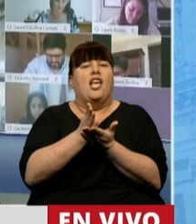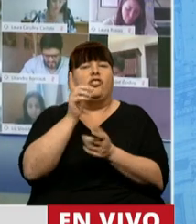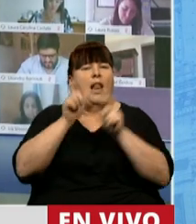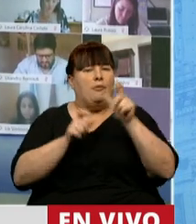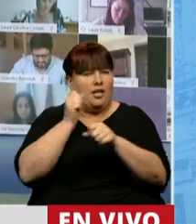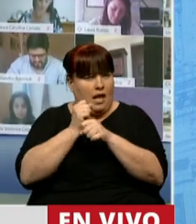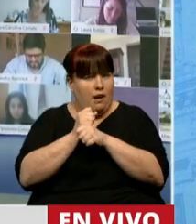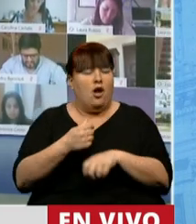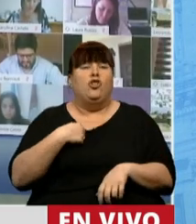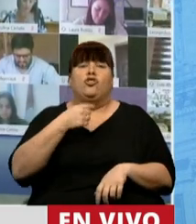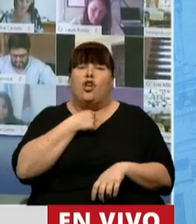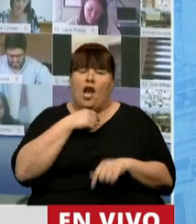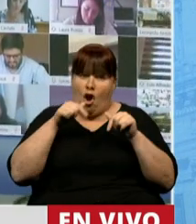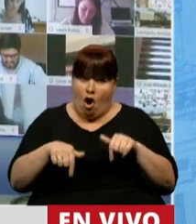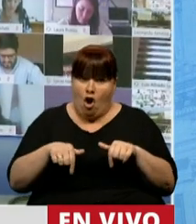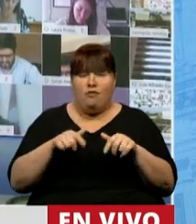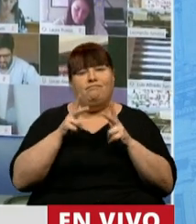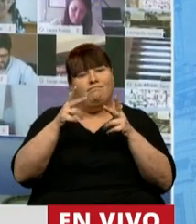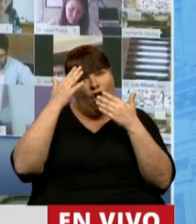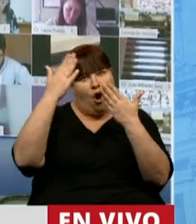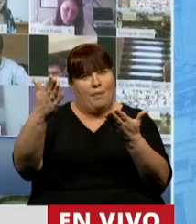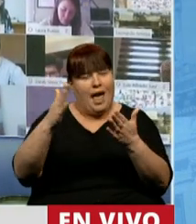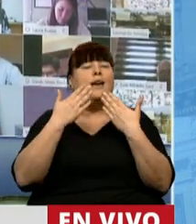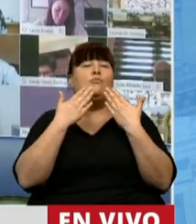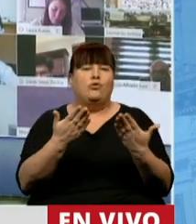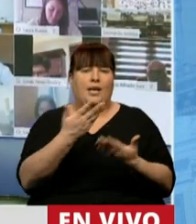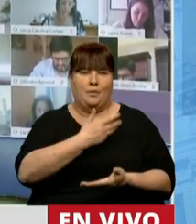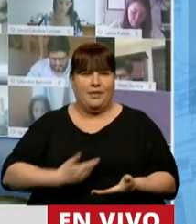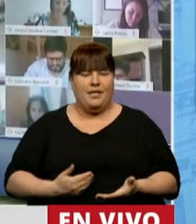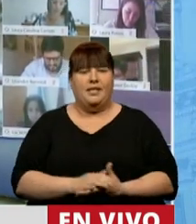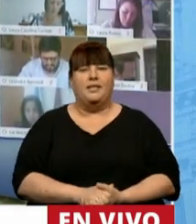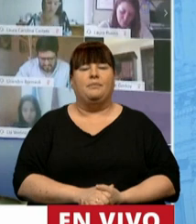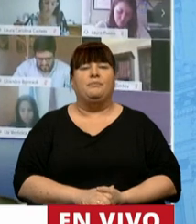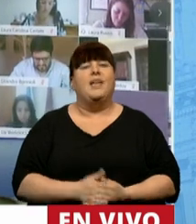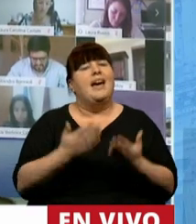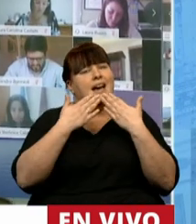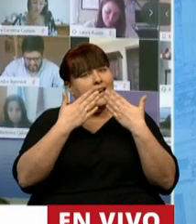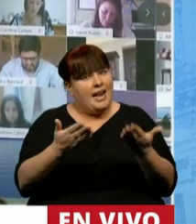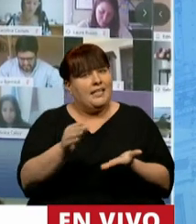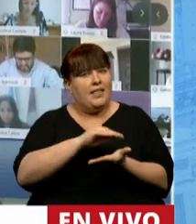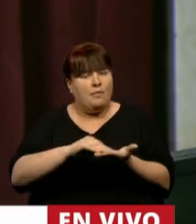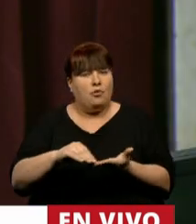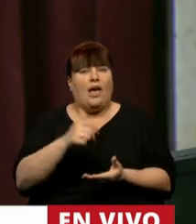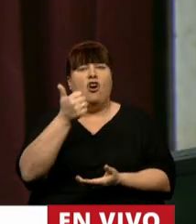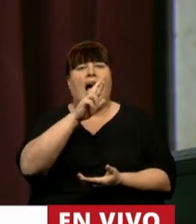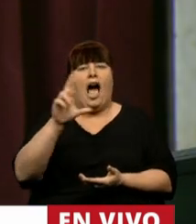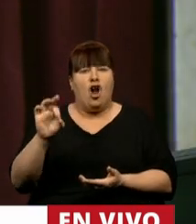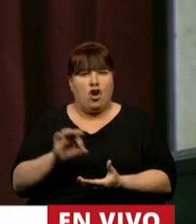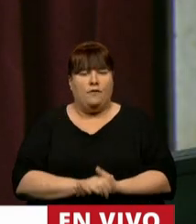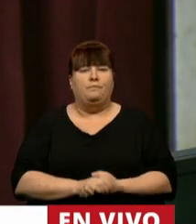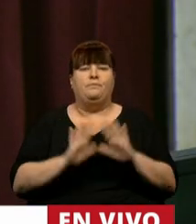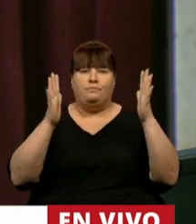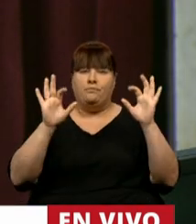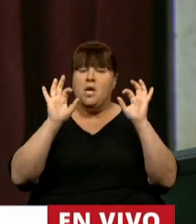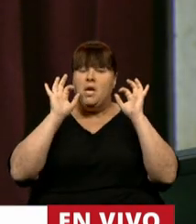trabajadores quiero yo dejar hoy planteado este sentido de homenaje Muchas gracias señor presente Gracias diputado carro